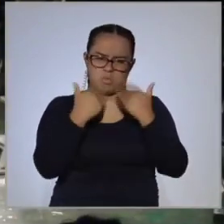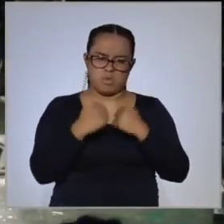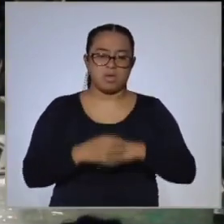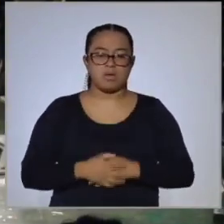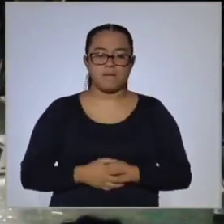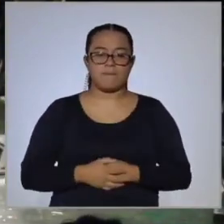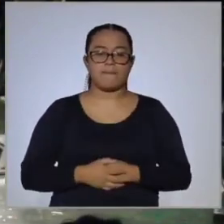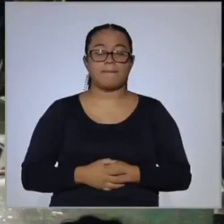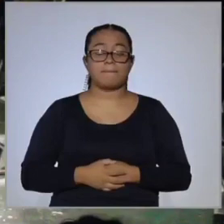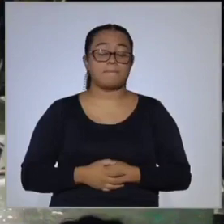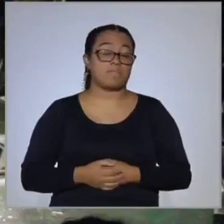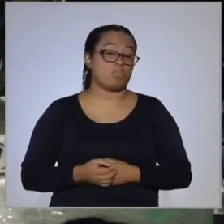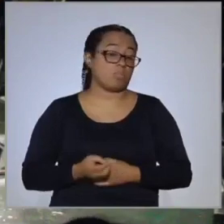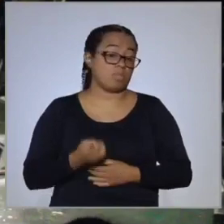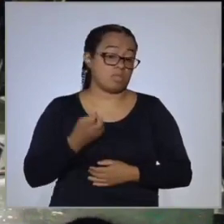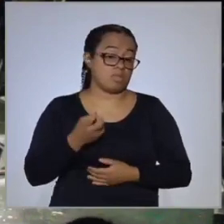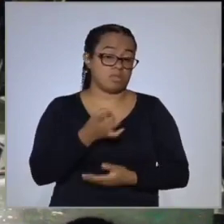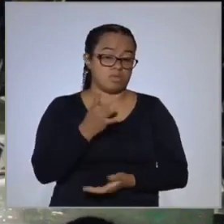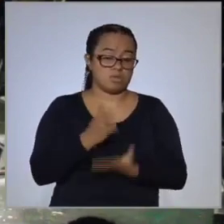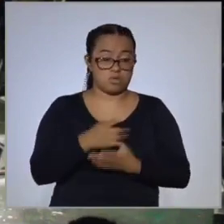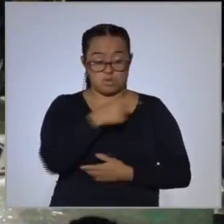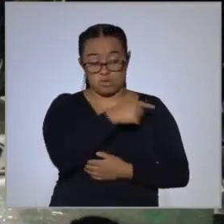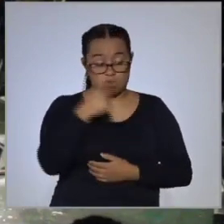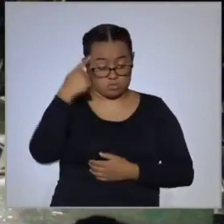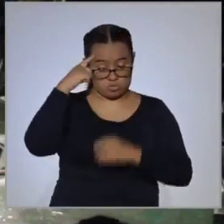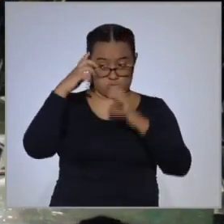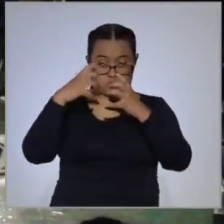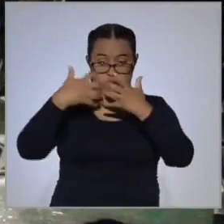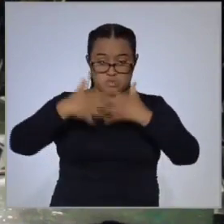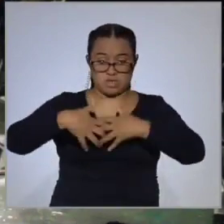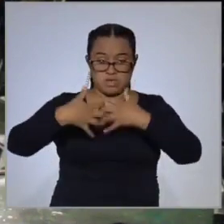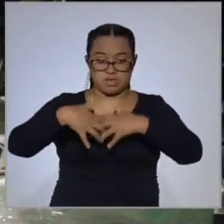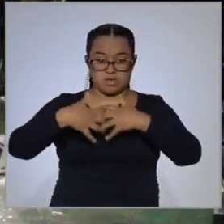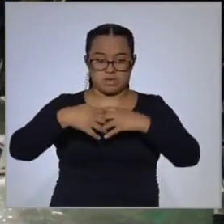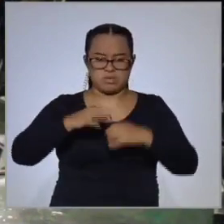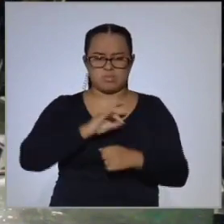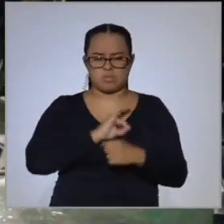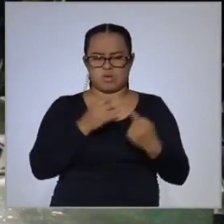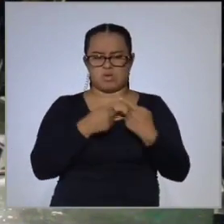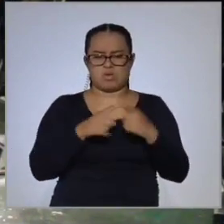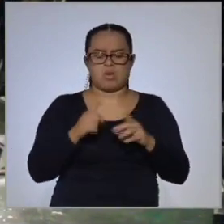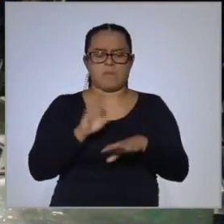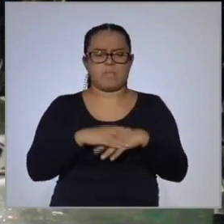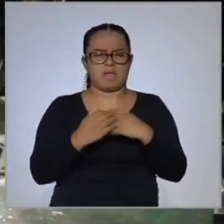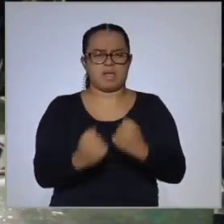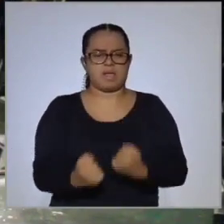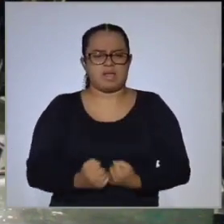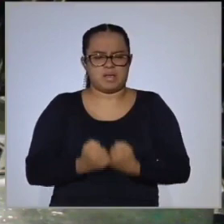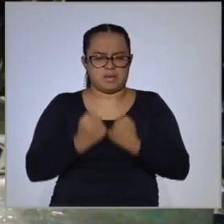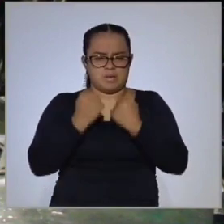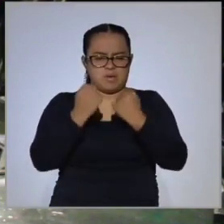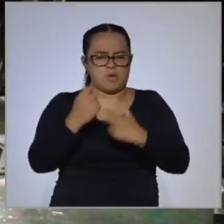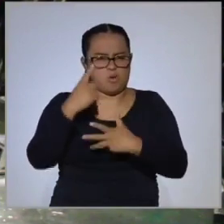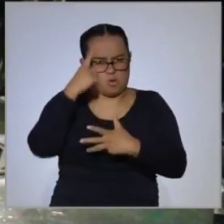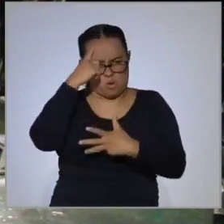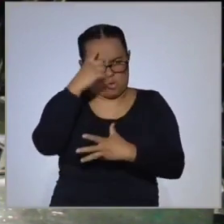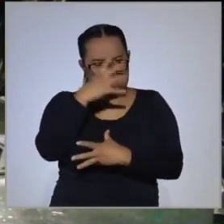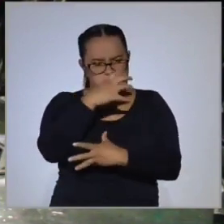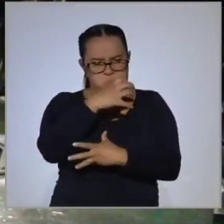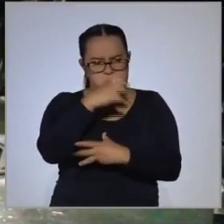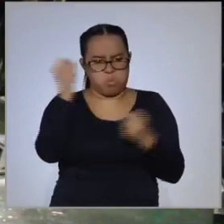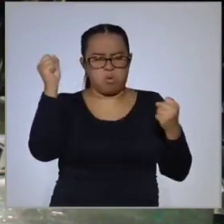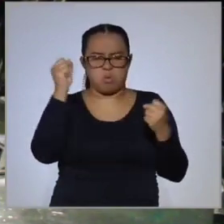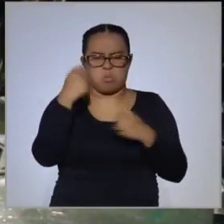Solo entonces tu cerebro será una bomba. Una poderosa bomba. A punto